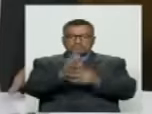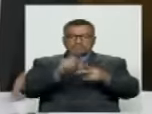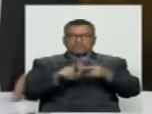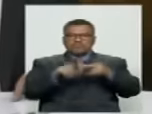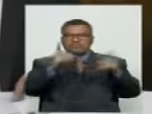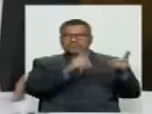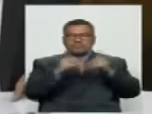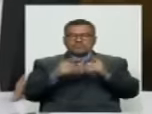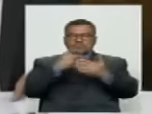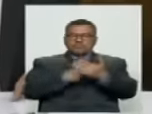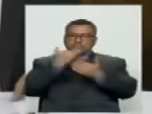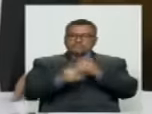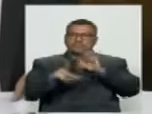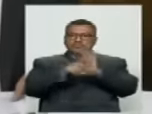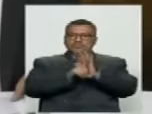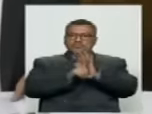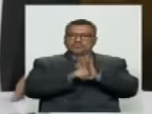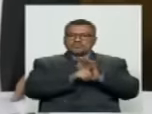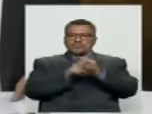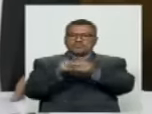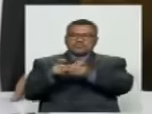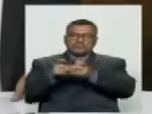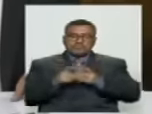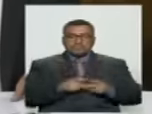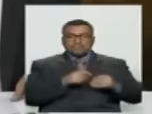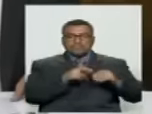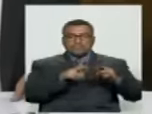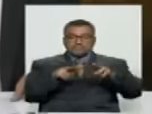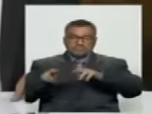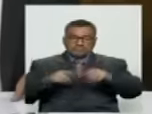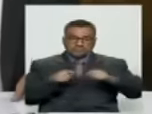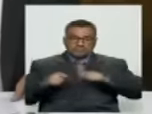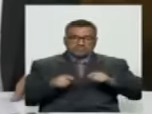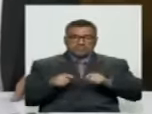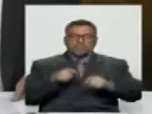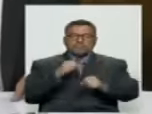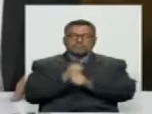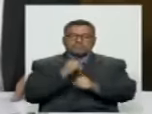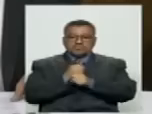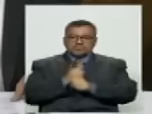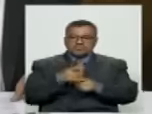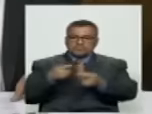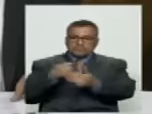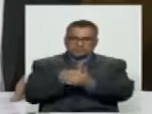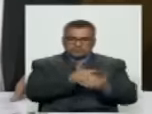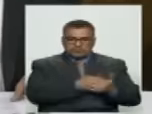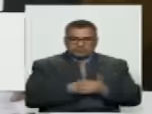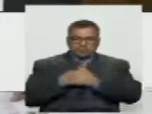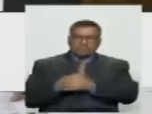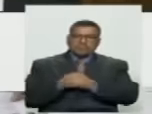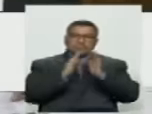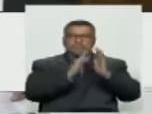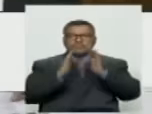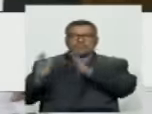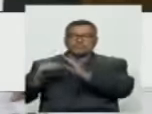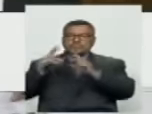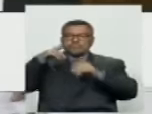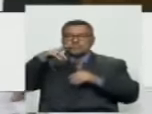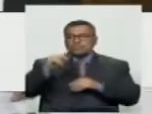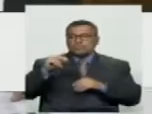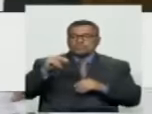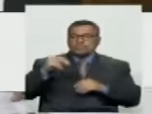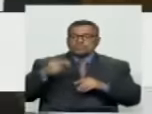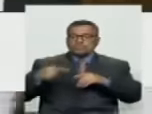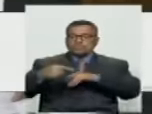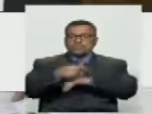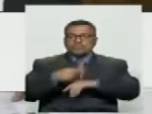segunda discusión del proyecto de ley de fiscalización, regularización, actuación y financiamiento de las organizaciones no